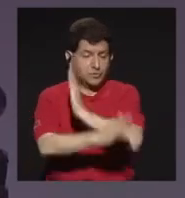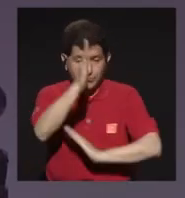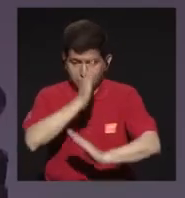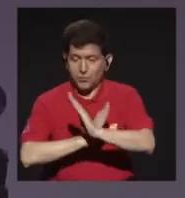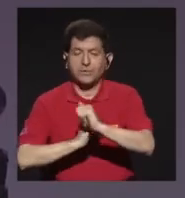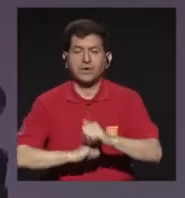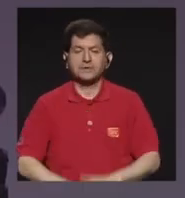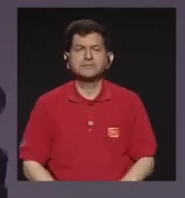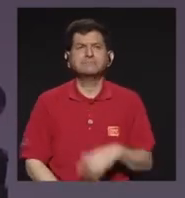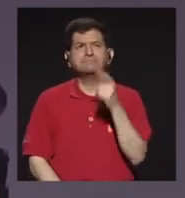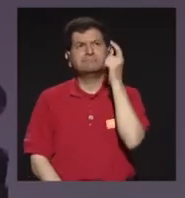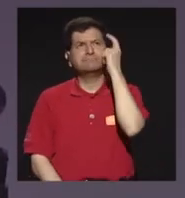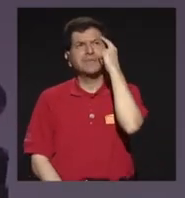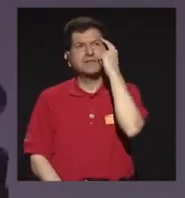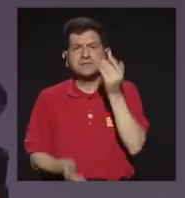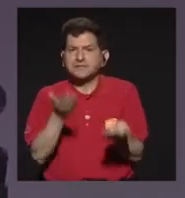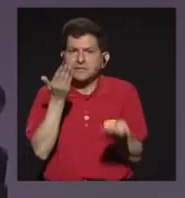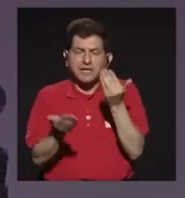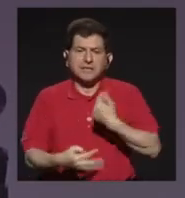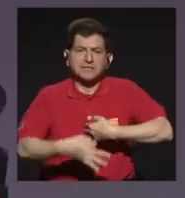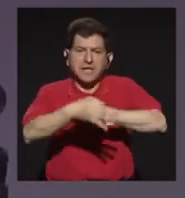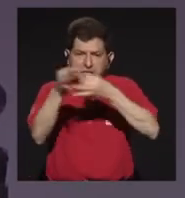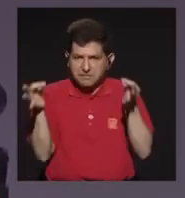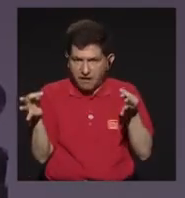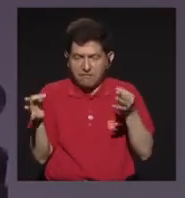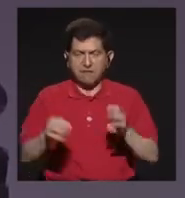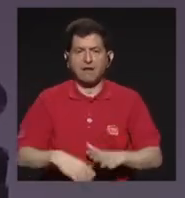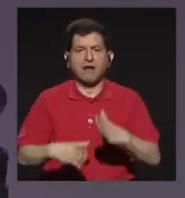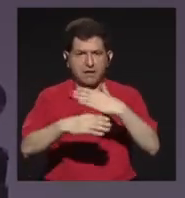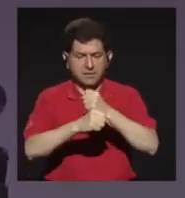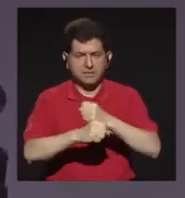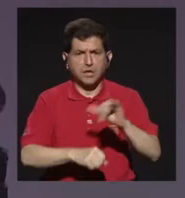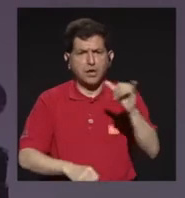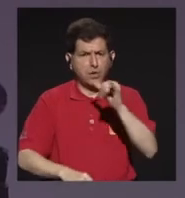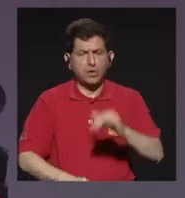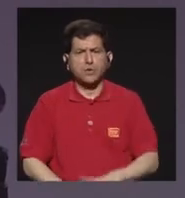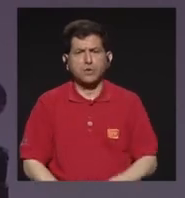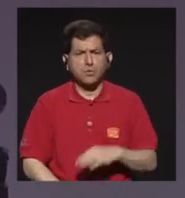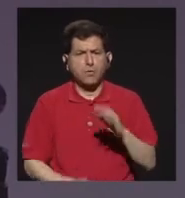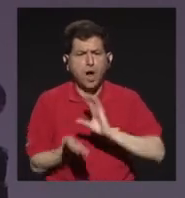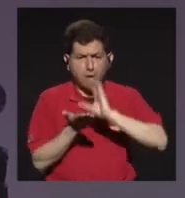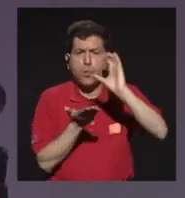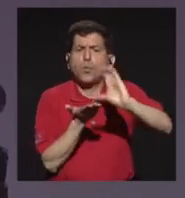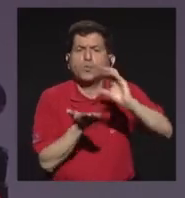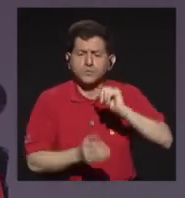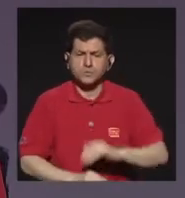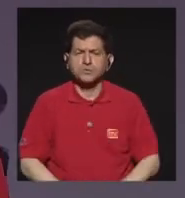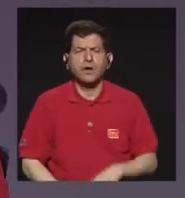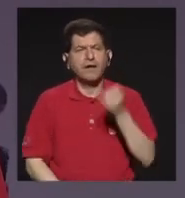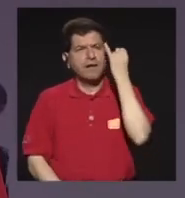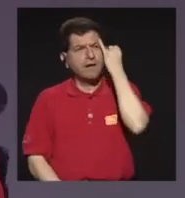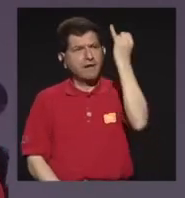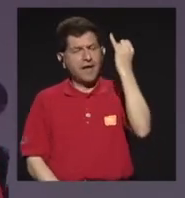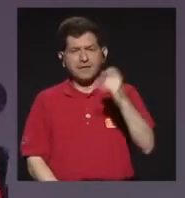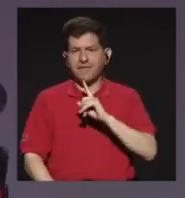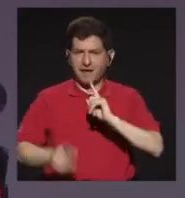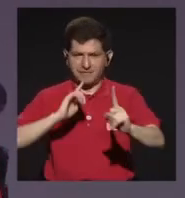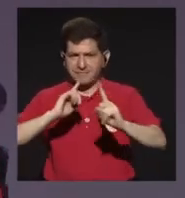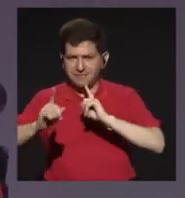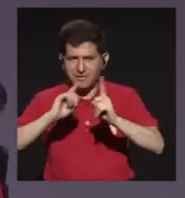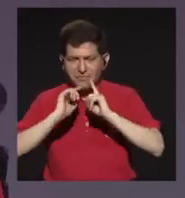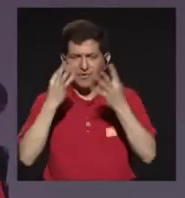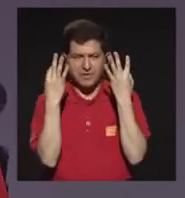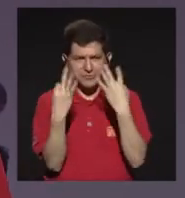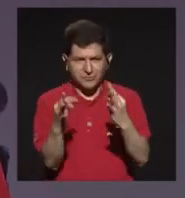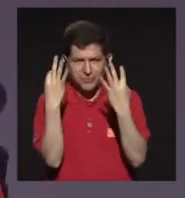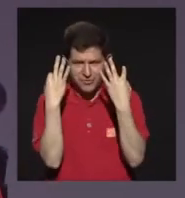discapacidad. Pensamos eventualmente hacer talleres, hacer inclusive algún curso. La idea es poder divulgar lo más